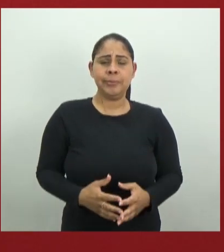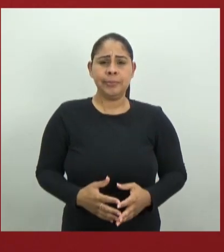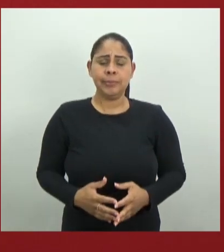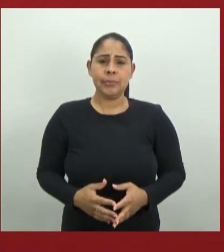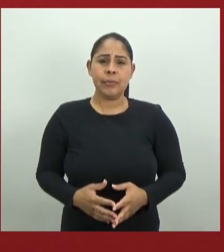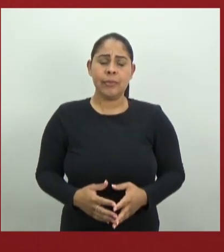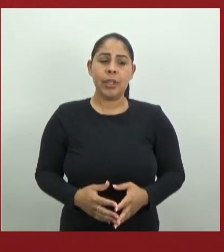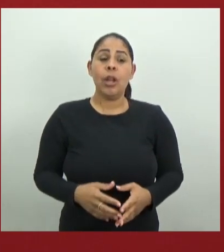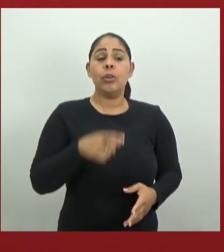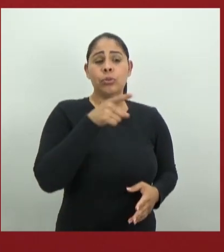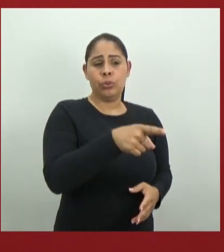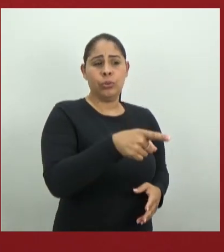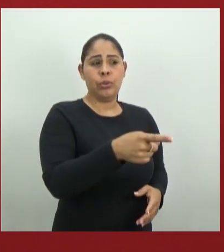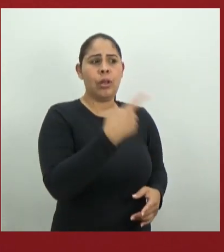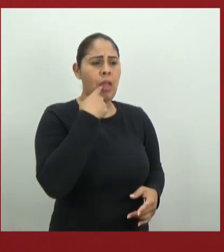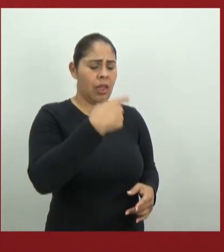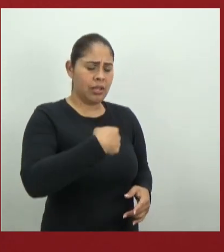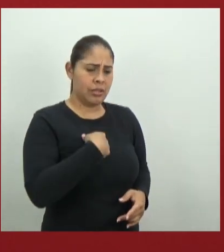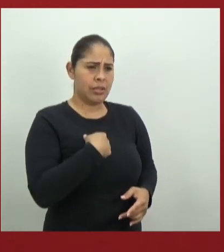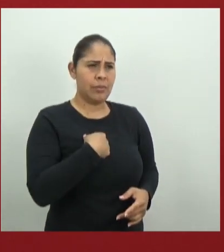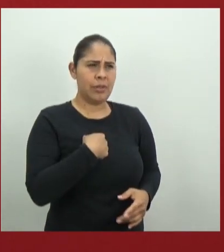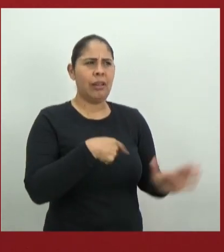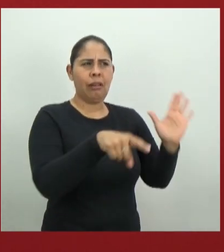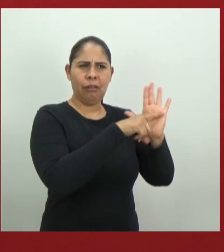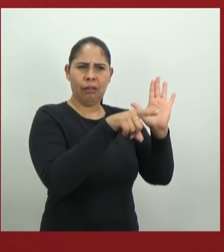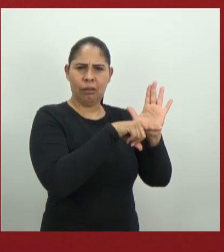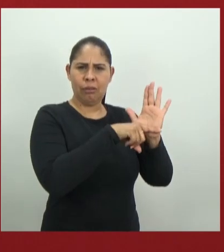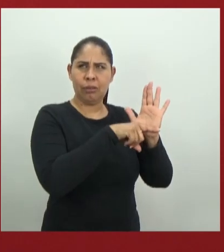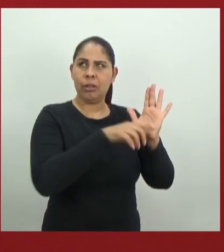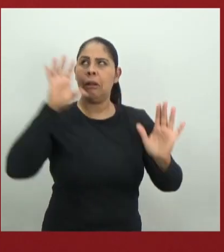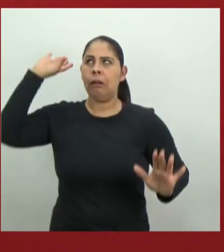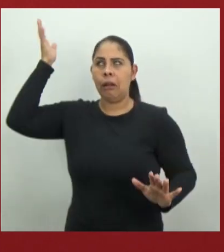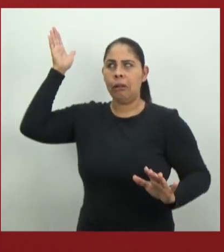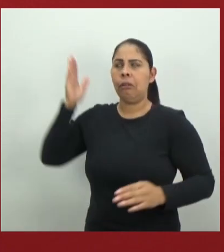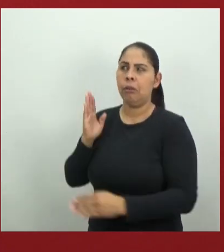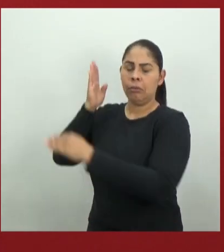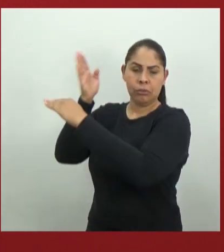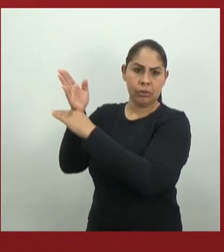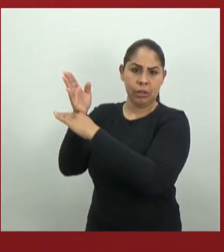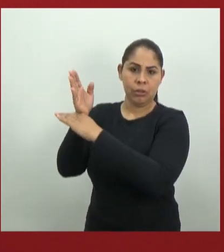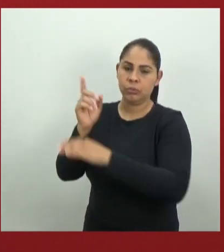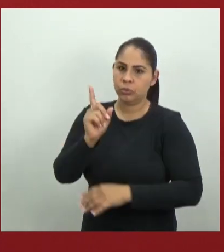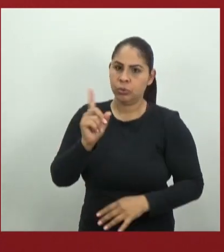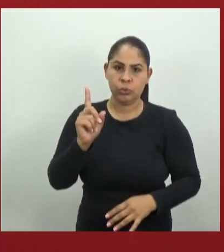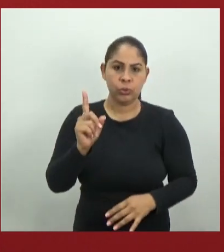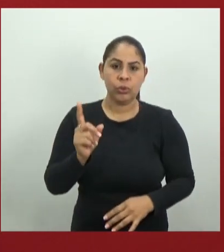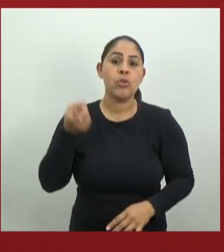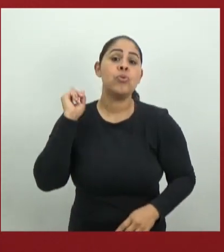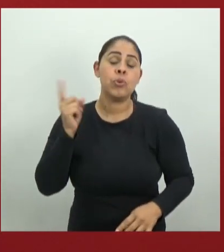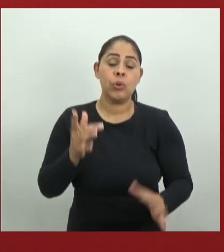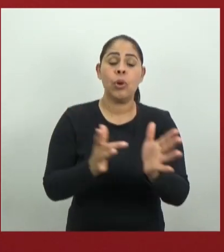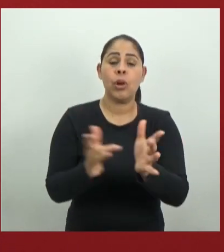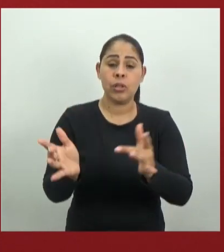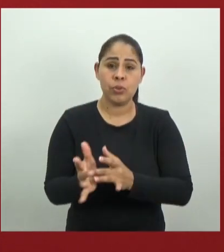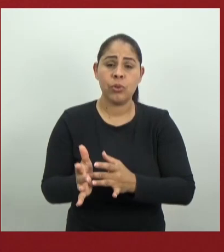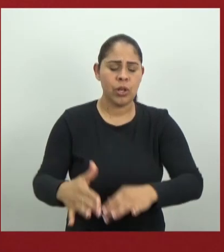¿De verdad tú me vas a decir que la doctrina te lleva al cielo? Es Jesucristo el que te lleva al cielo. Su perdón,